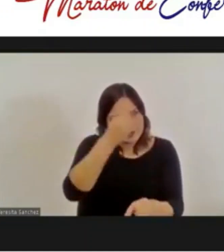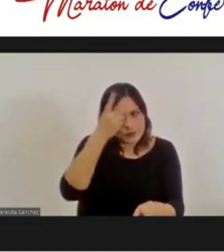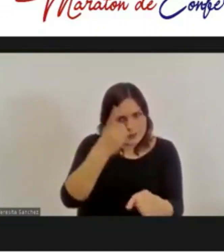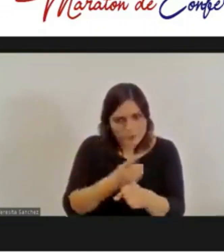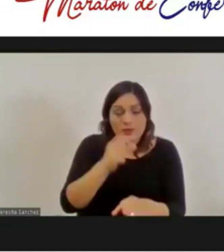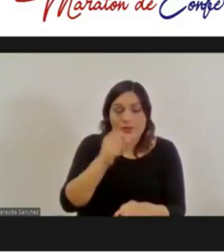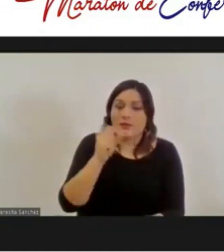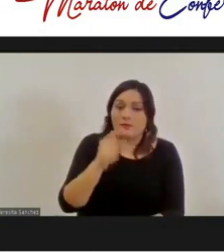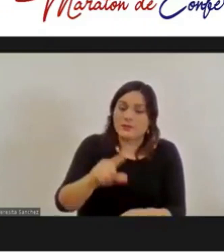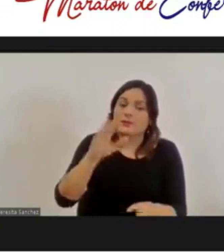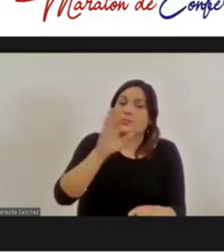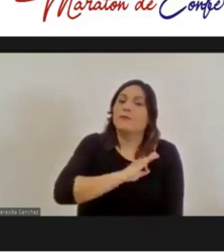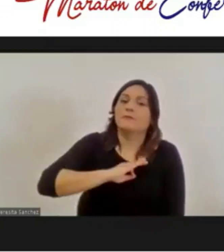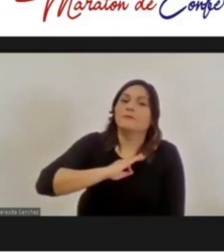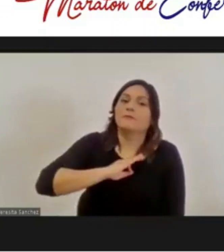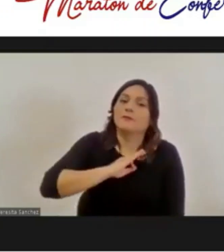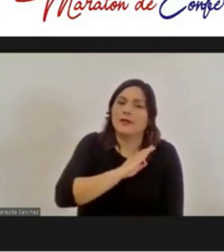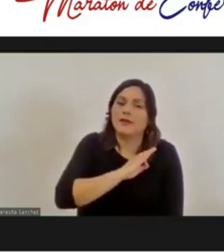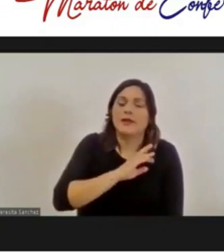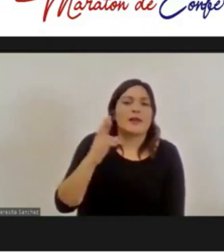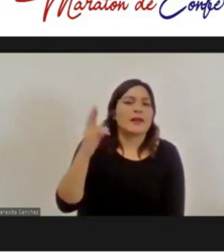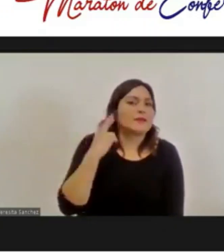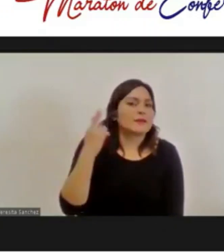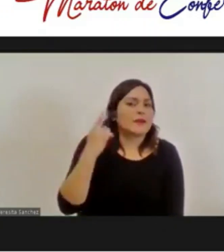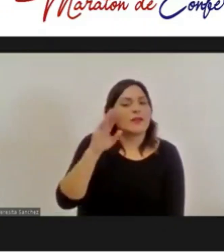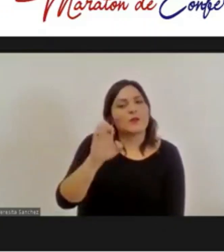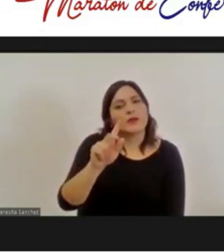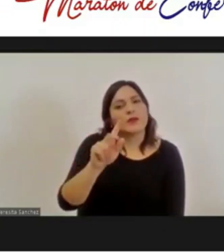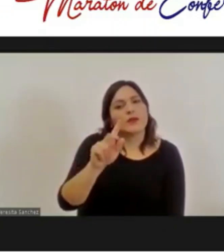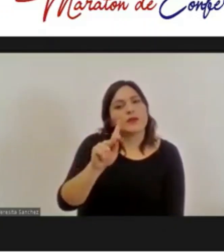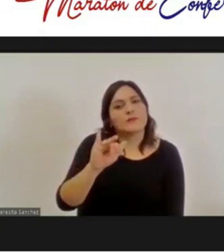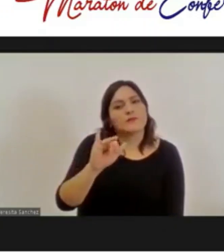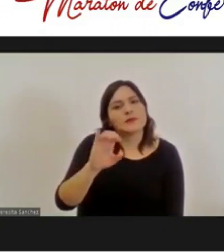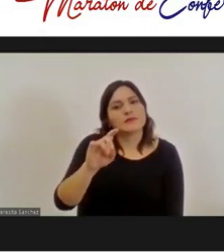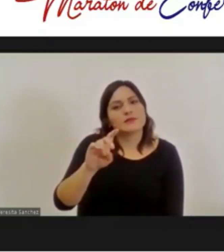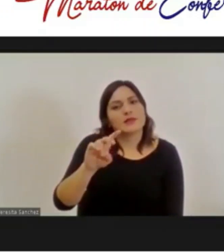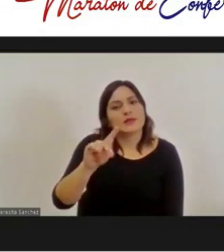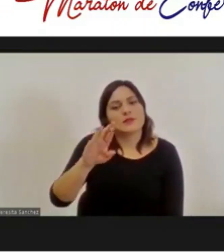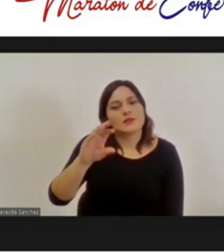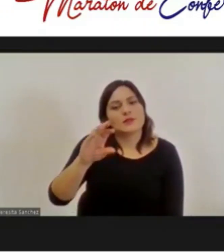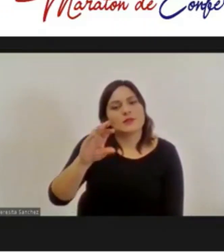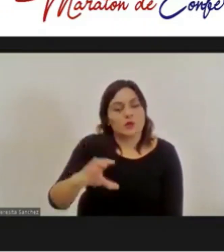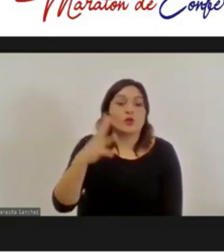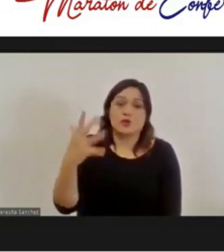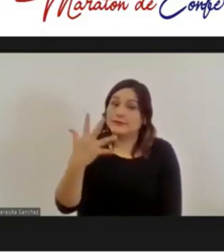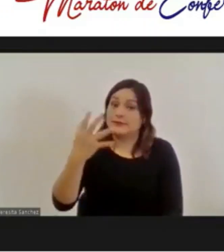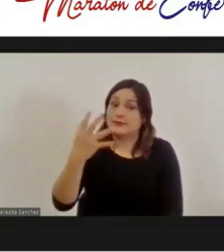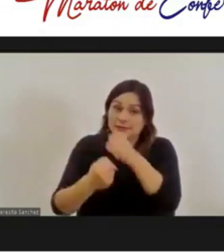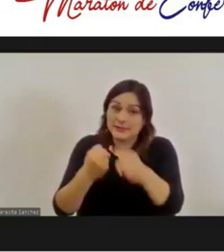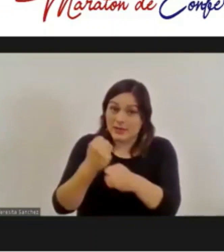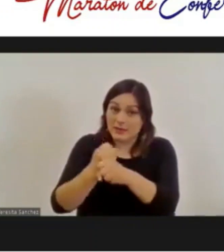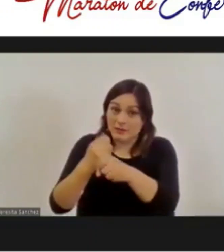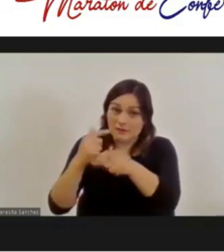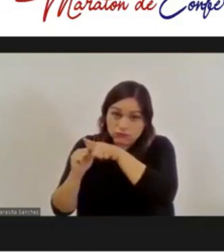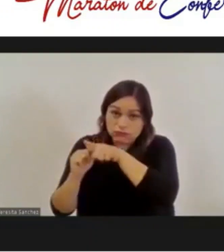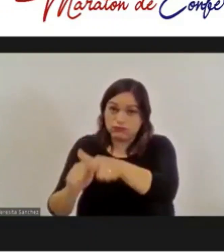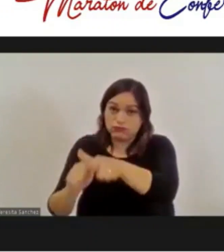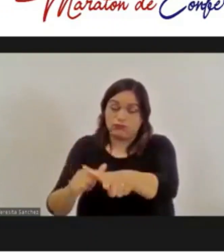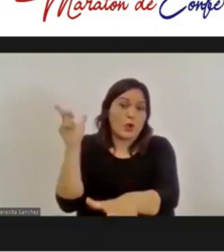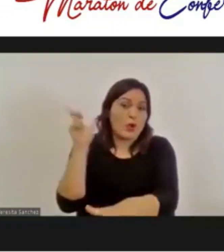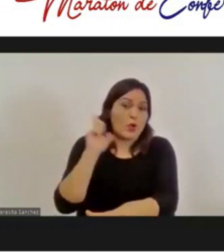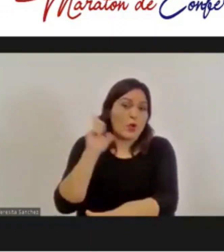felicidades a Radio Epicentro por estos 5 años y que continúen los